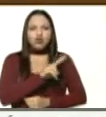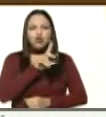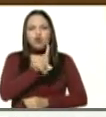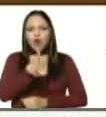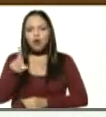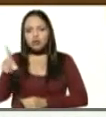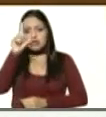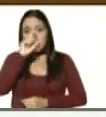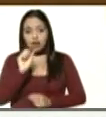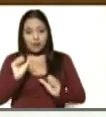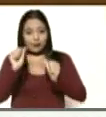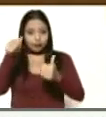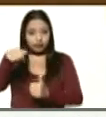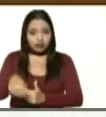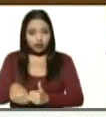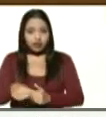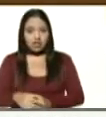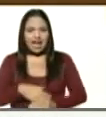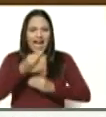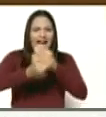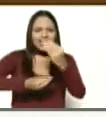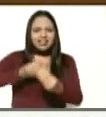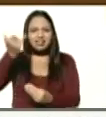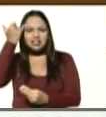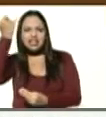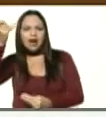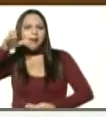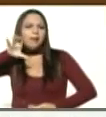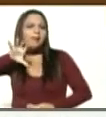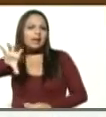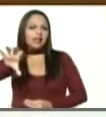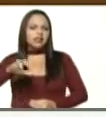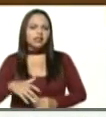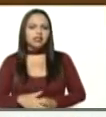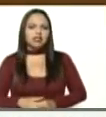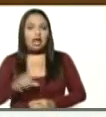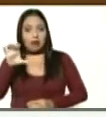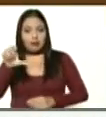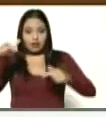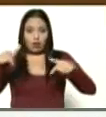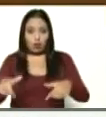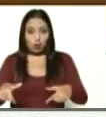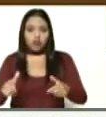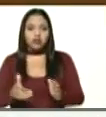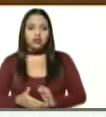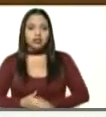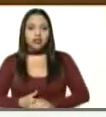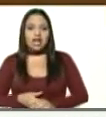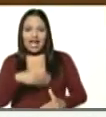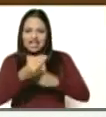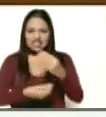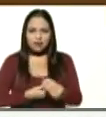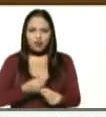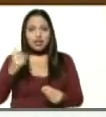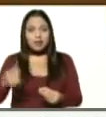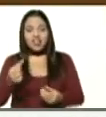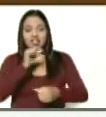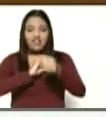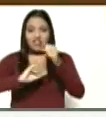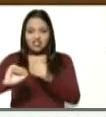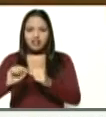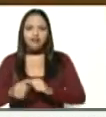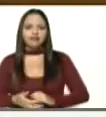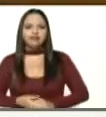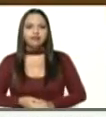211 años, construir la noción de patria, de una patria como la que hoy estamos hoy construyendo y defendiendo.